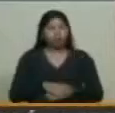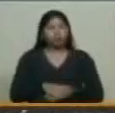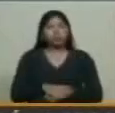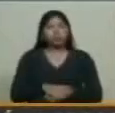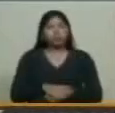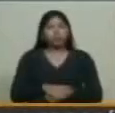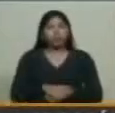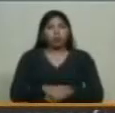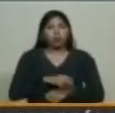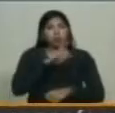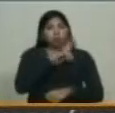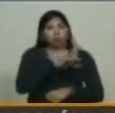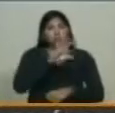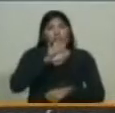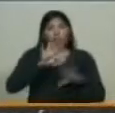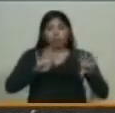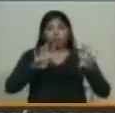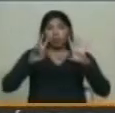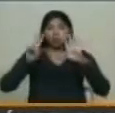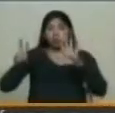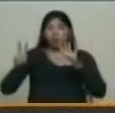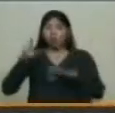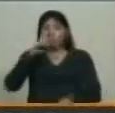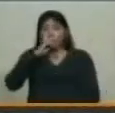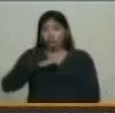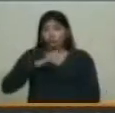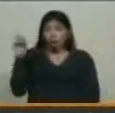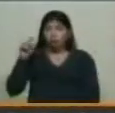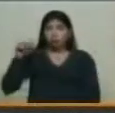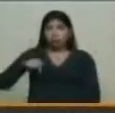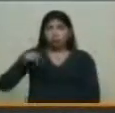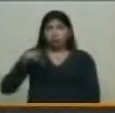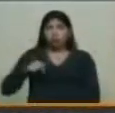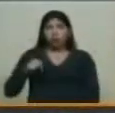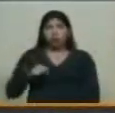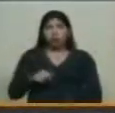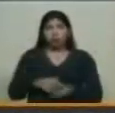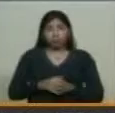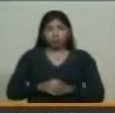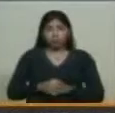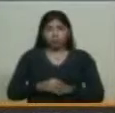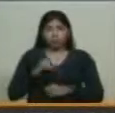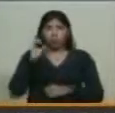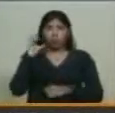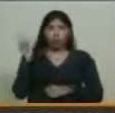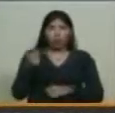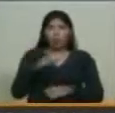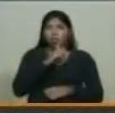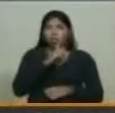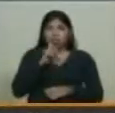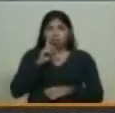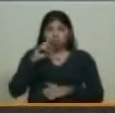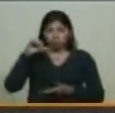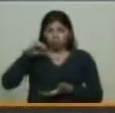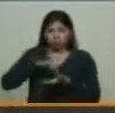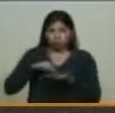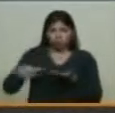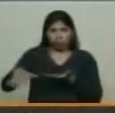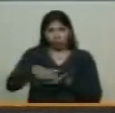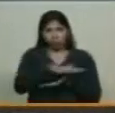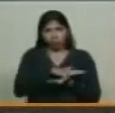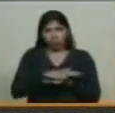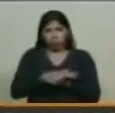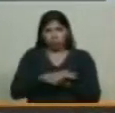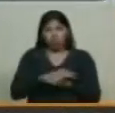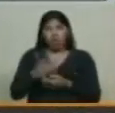397 años está cumpliendo Nuestra Señora de la Copacabana de Guarenas. Este es el nombre original de la ciudad. Hace pocos minutos culminó una misa en acción